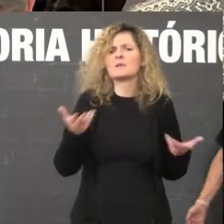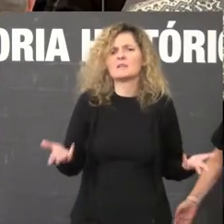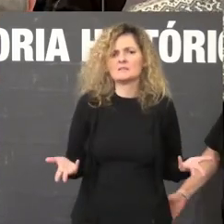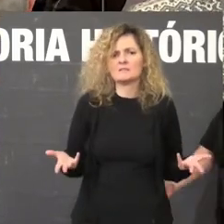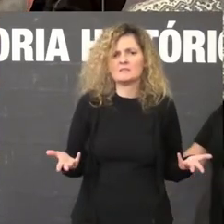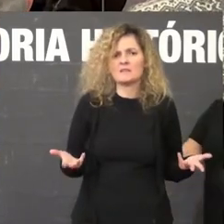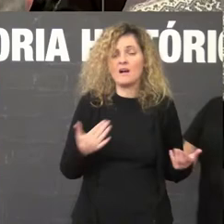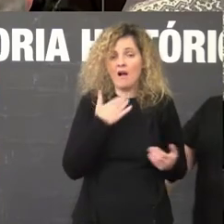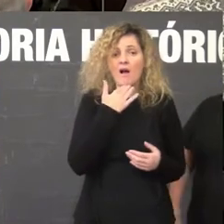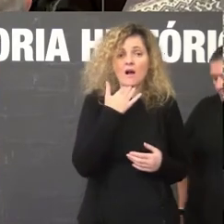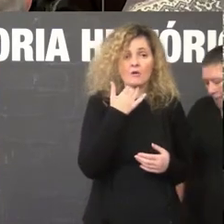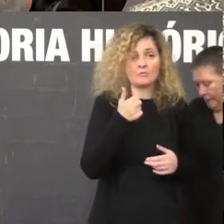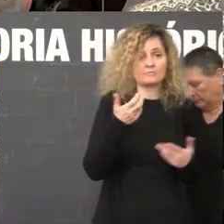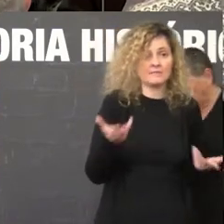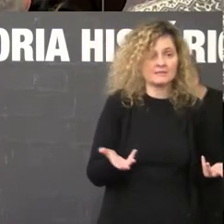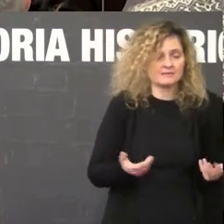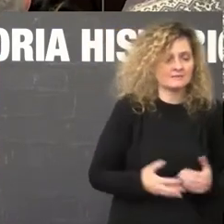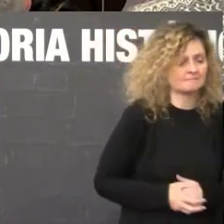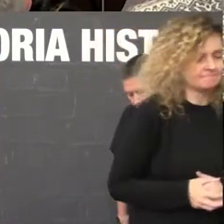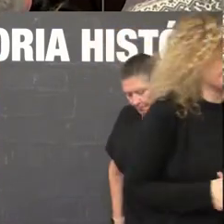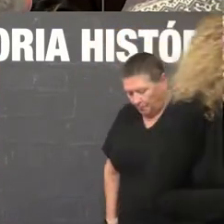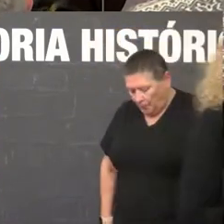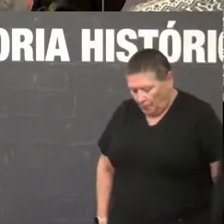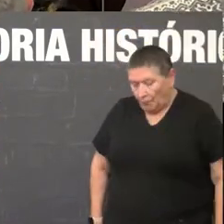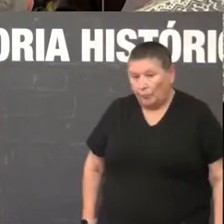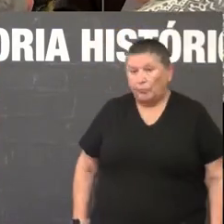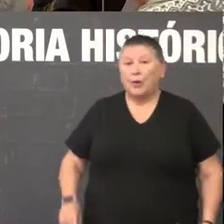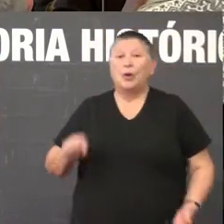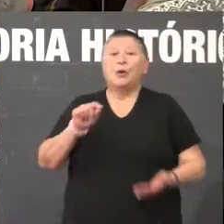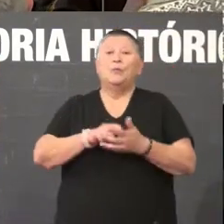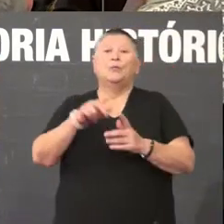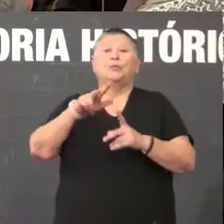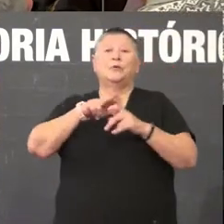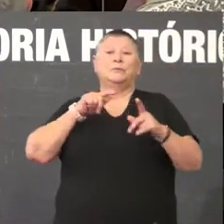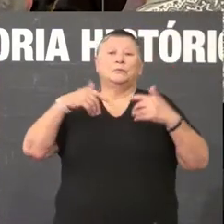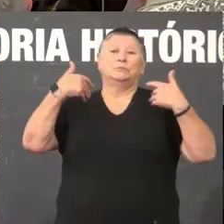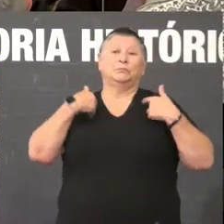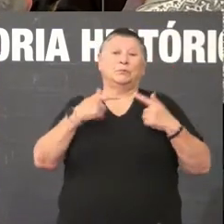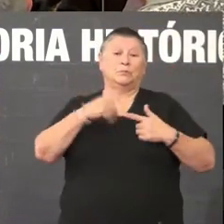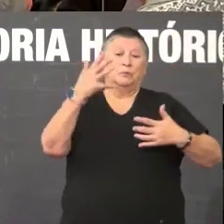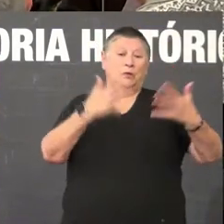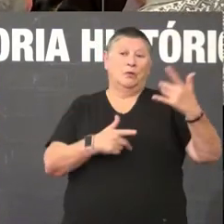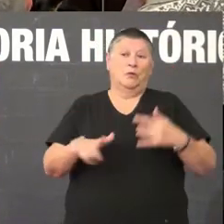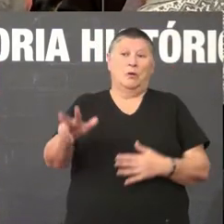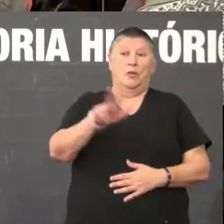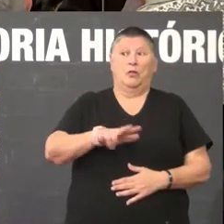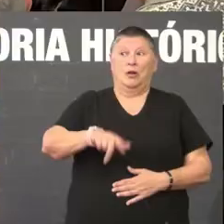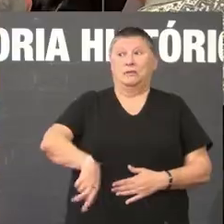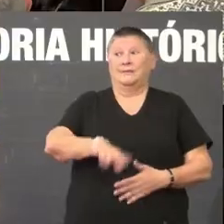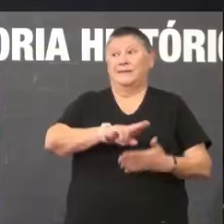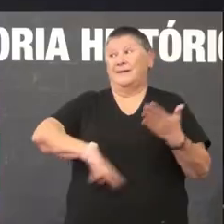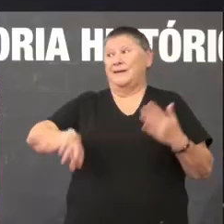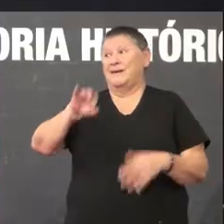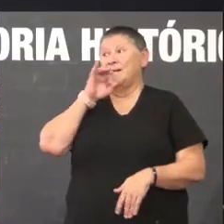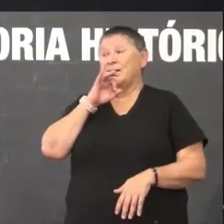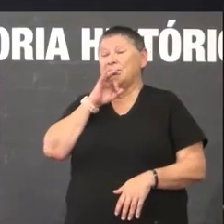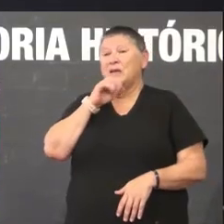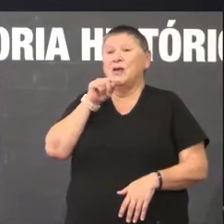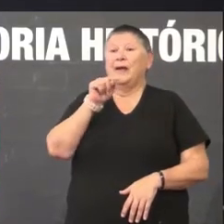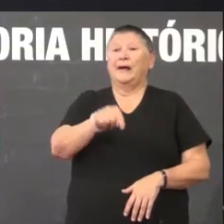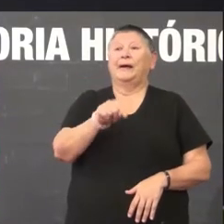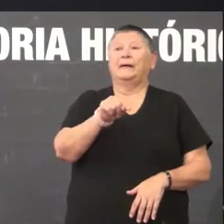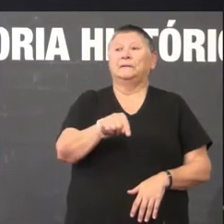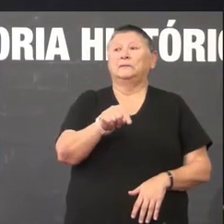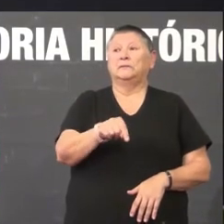Algo pasa. Por lo tanto, desde o punto de vista de un nacionalista galego, de unha nacionalista galego, isto está en